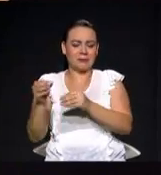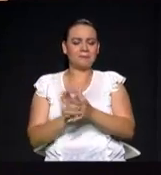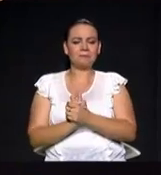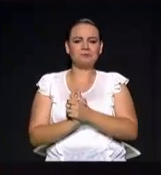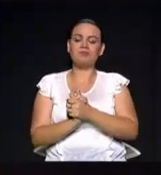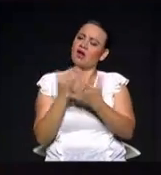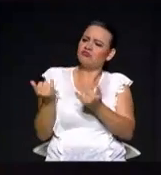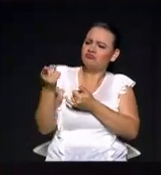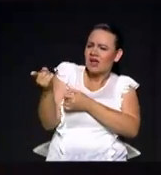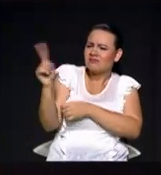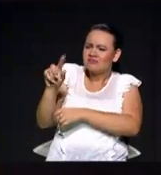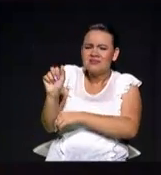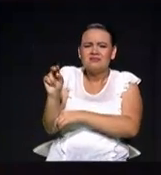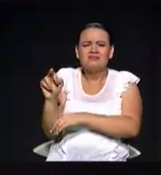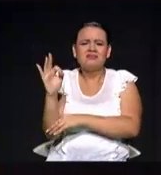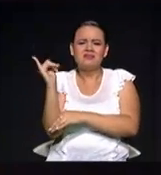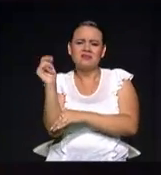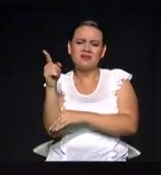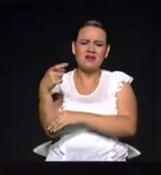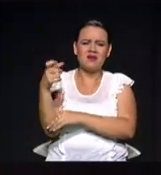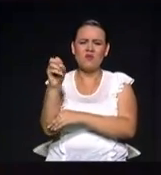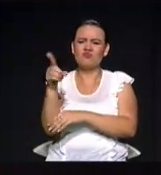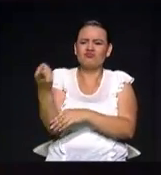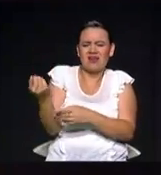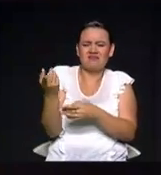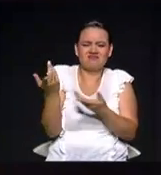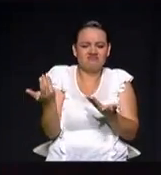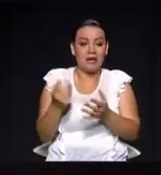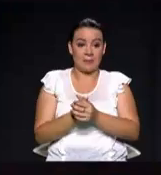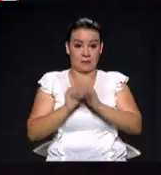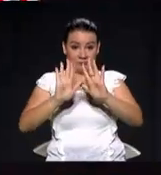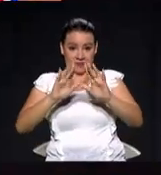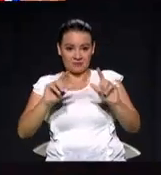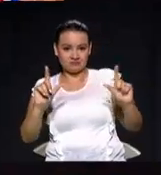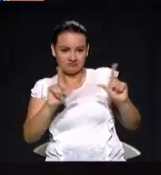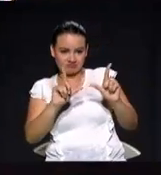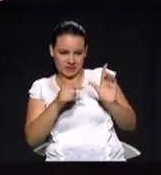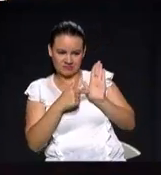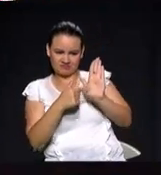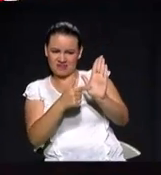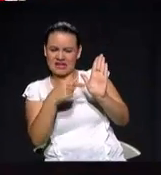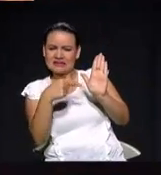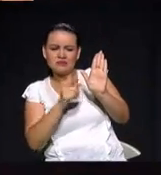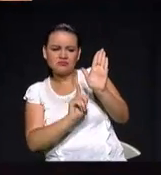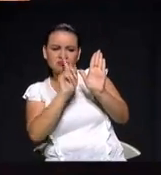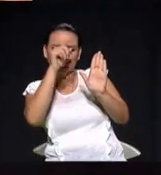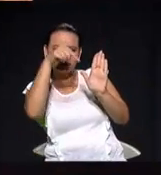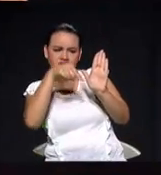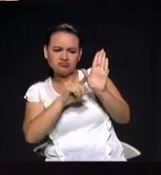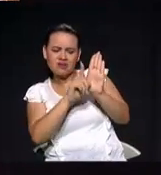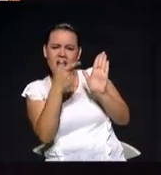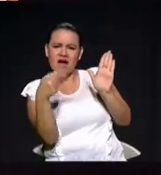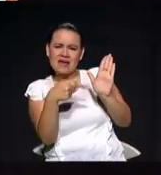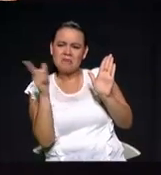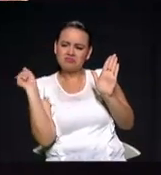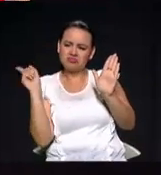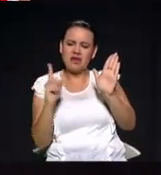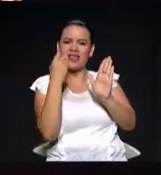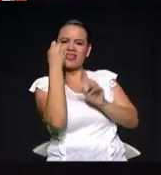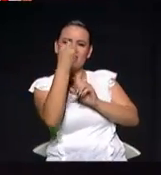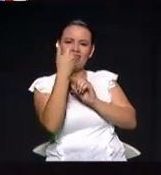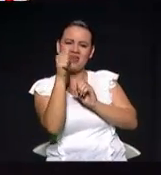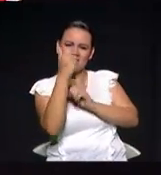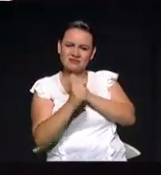muestra un poco el crecimiento de los carros y de las motos en la ciudad en los últimos 10 años como ven acá en el último